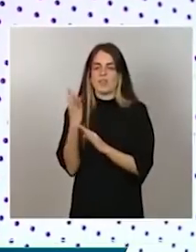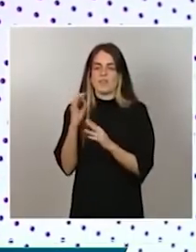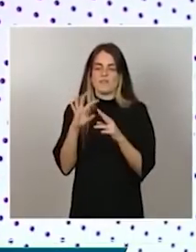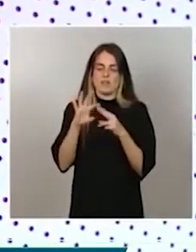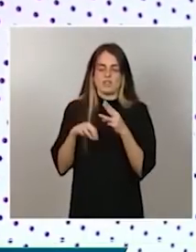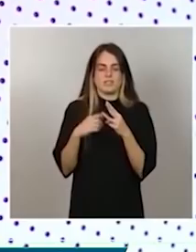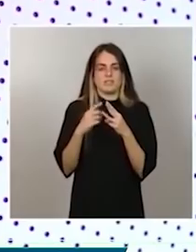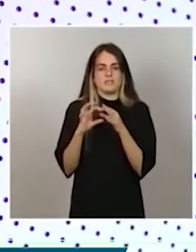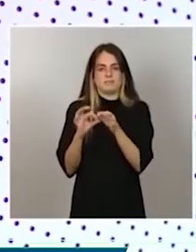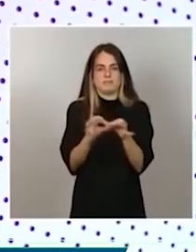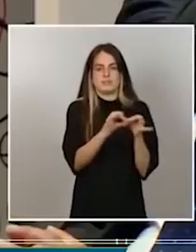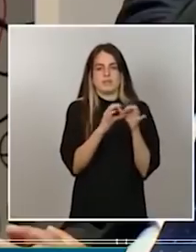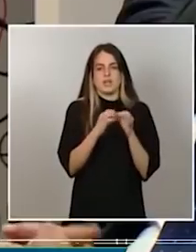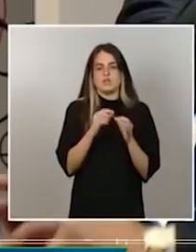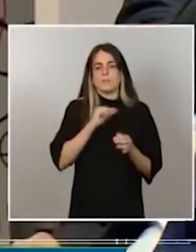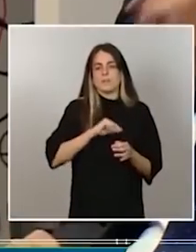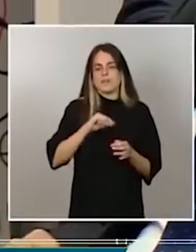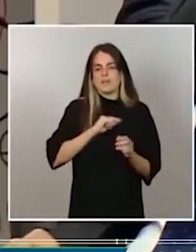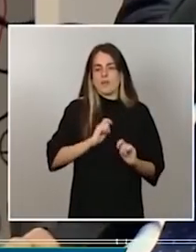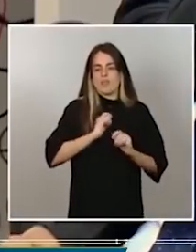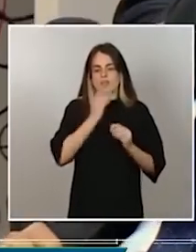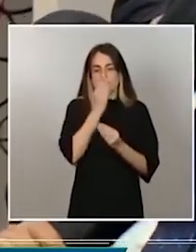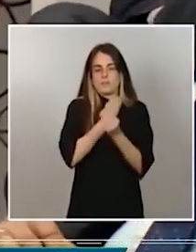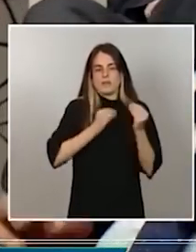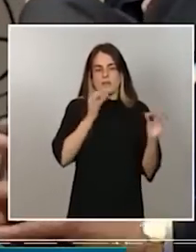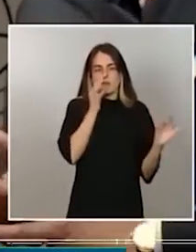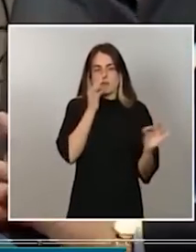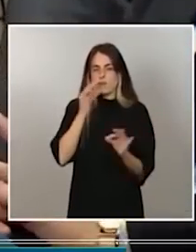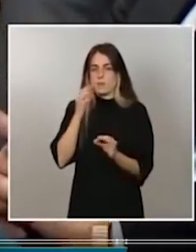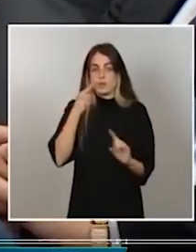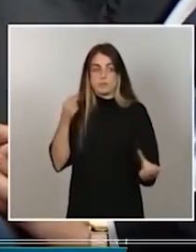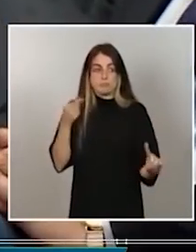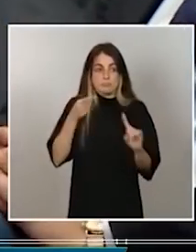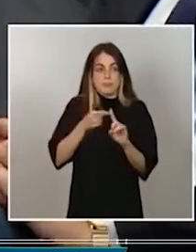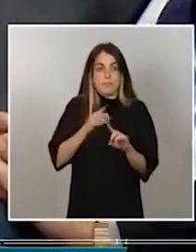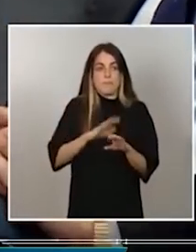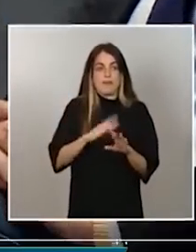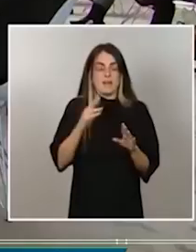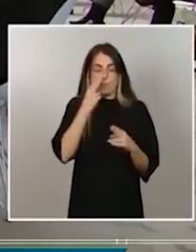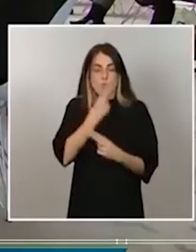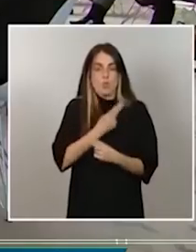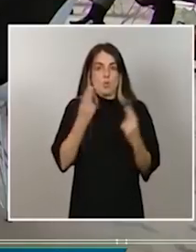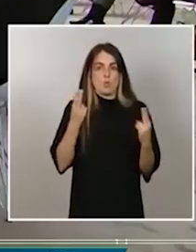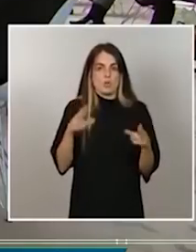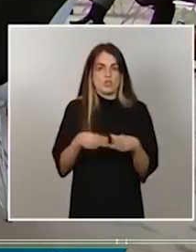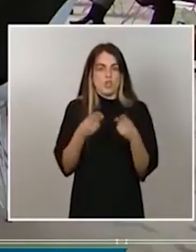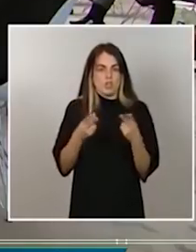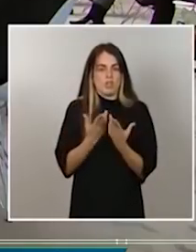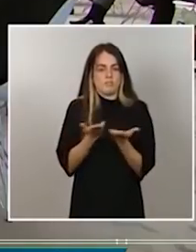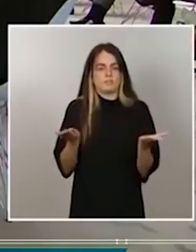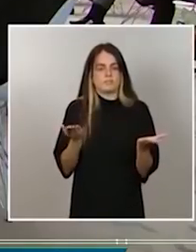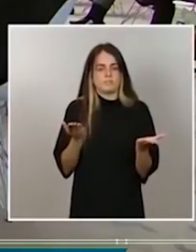no hay días en el calendario para perdonarle esta traición al partido socialista a lo español a sus dirigentes y por